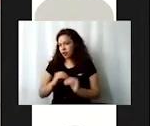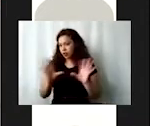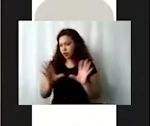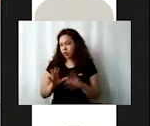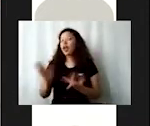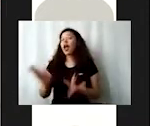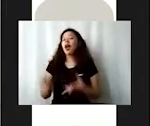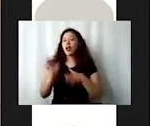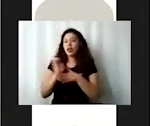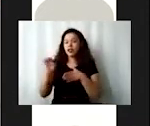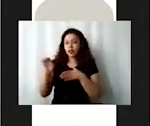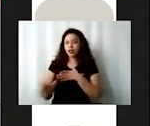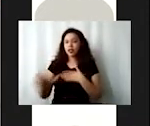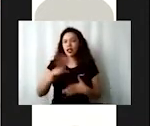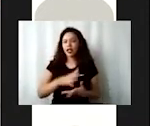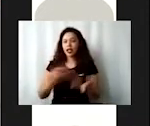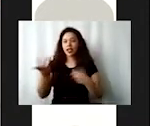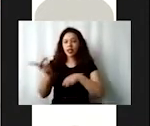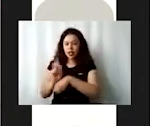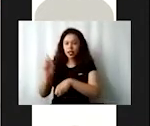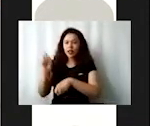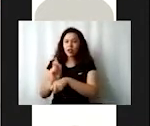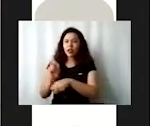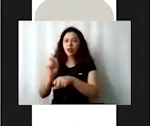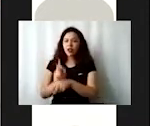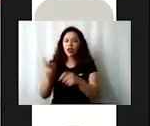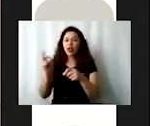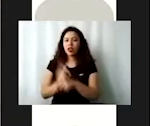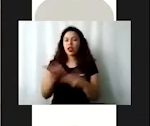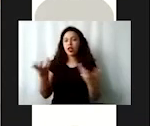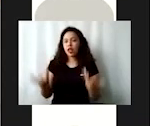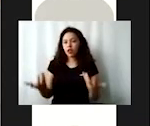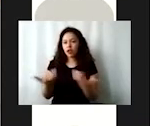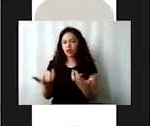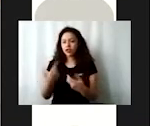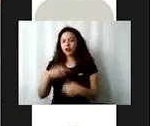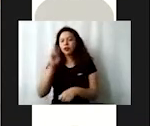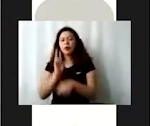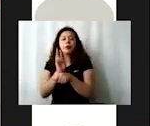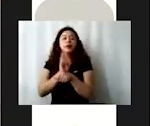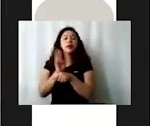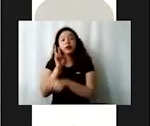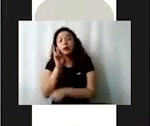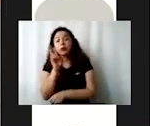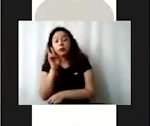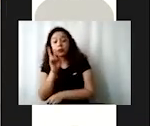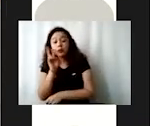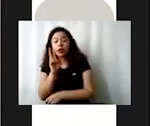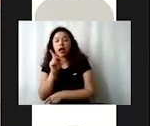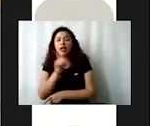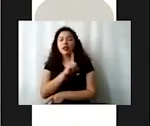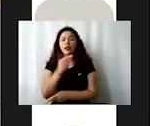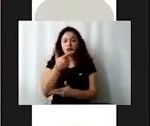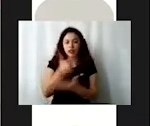son a través de todas estas rutinas del día a día, tú lo puedes observar y puedes tú tener una lista de cotejo en